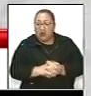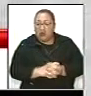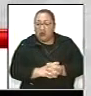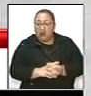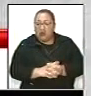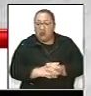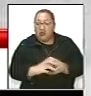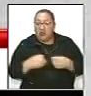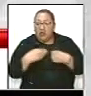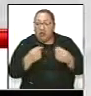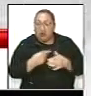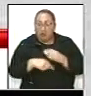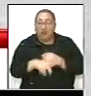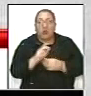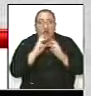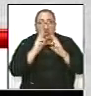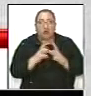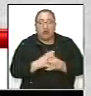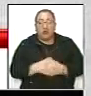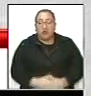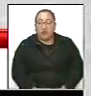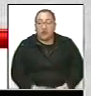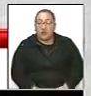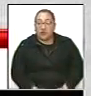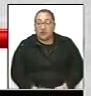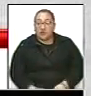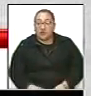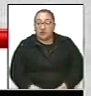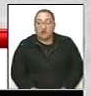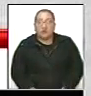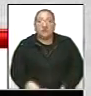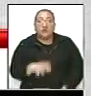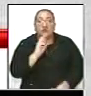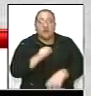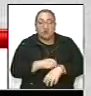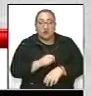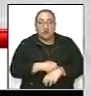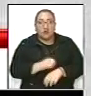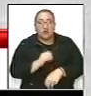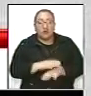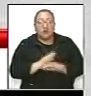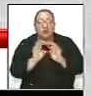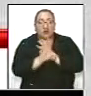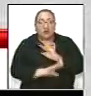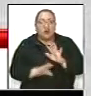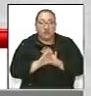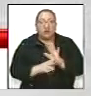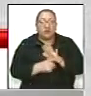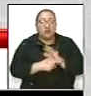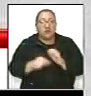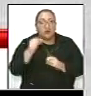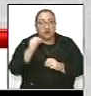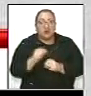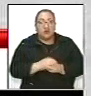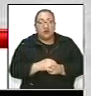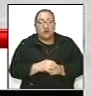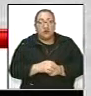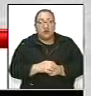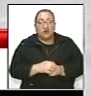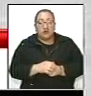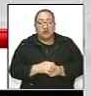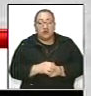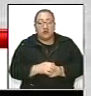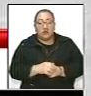debe dar pronto resultados. Hablaremos en este momento de la protección protección de derechos. Tenemos en